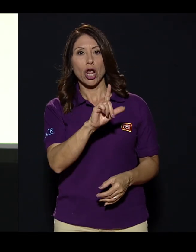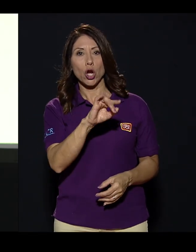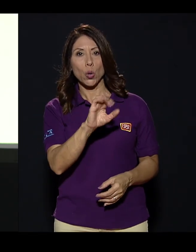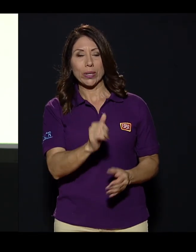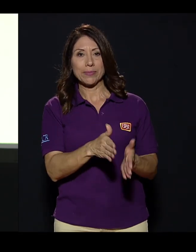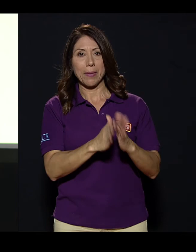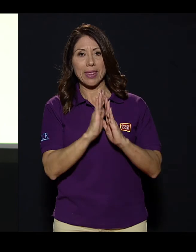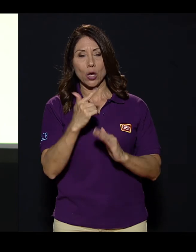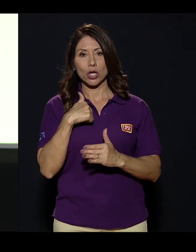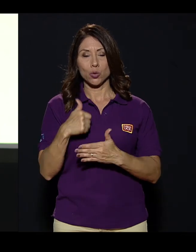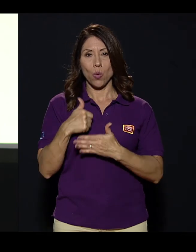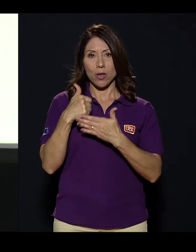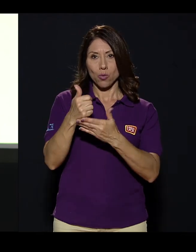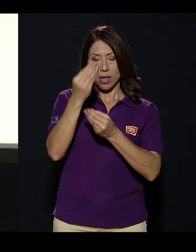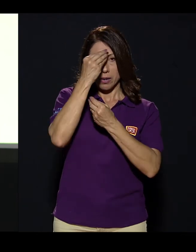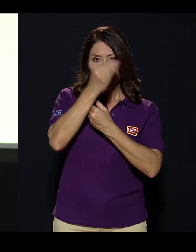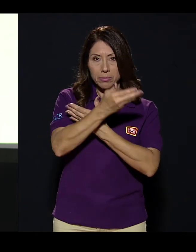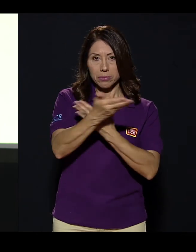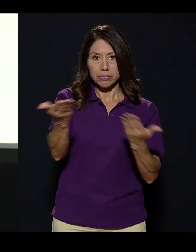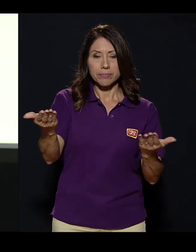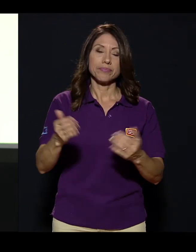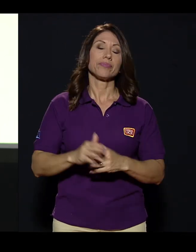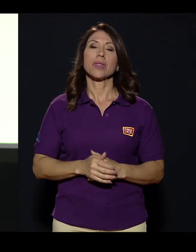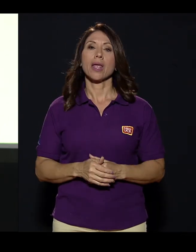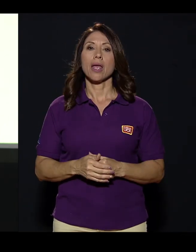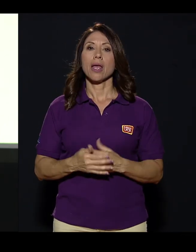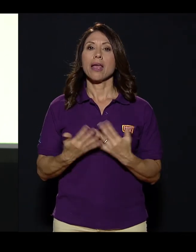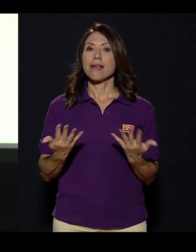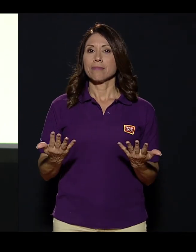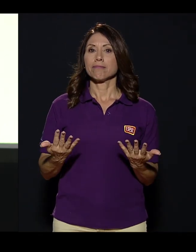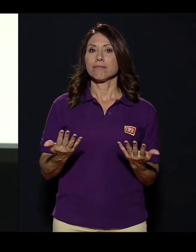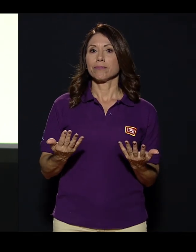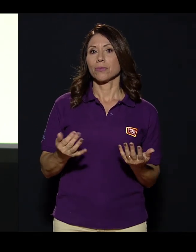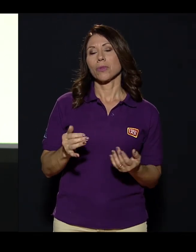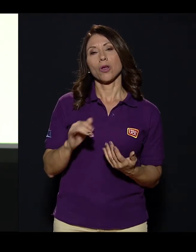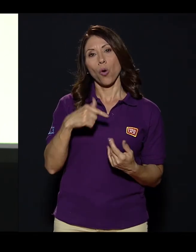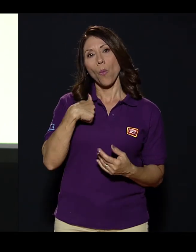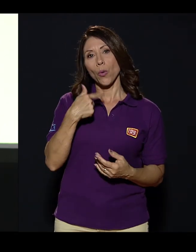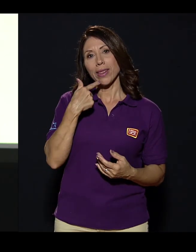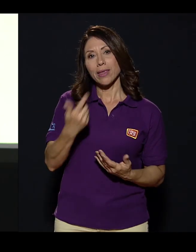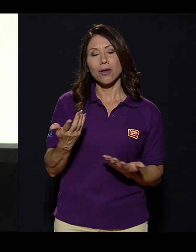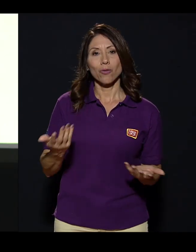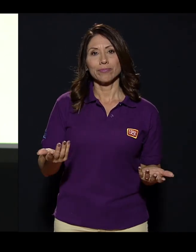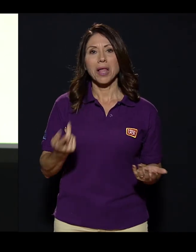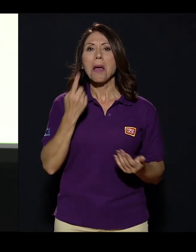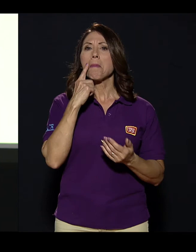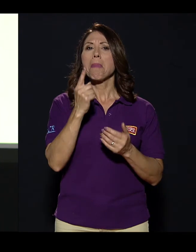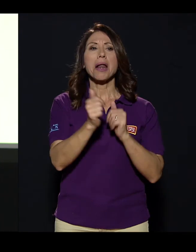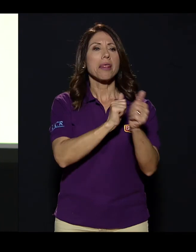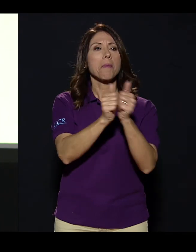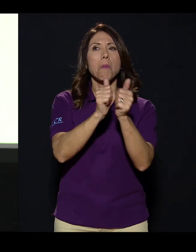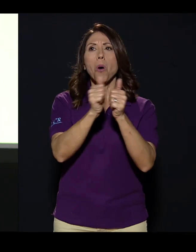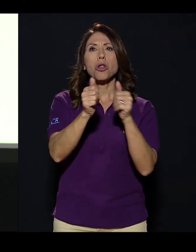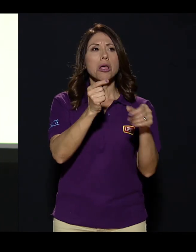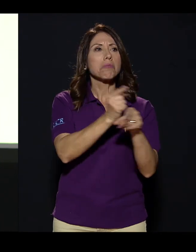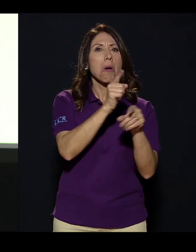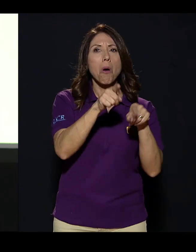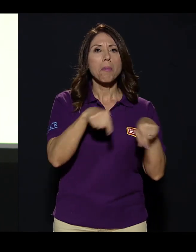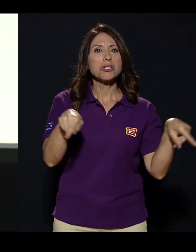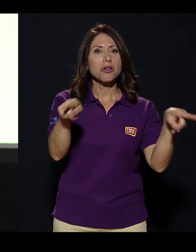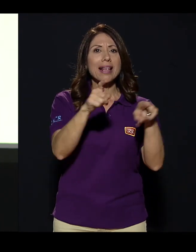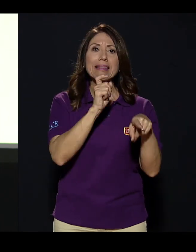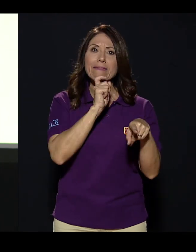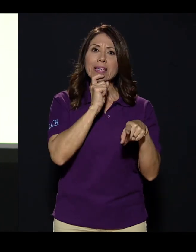deporte convencional han sido difíciles, los recursos para el deporte paralímpico son muchísimo más. Es mucho más complicado. Me ha tocado en